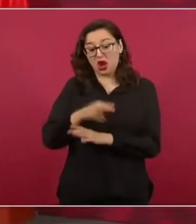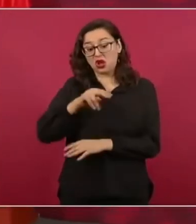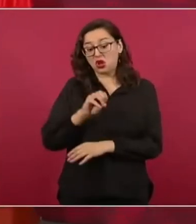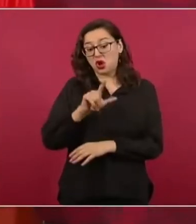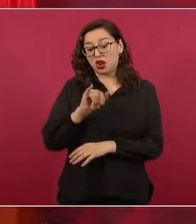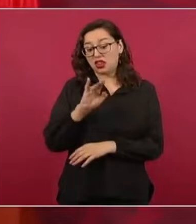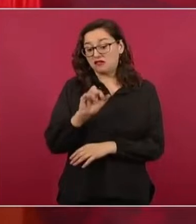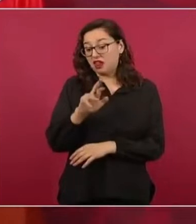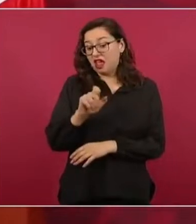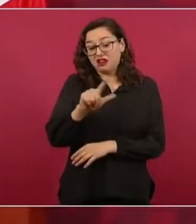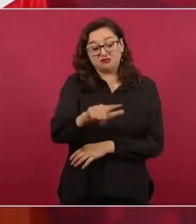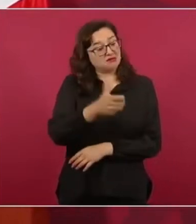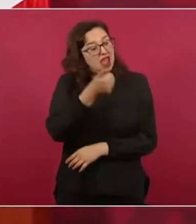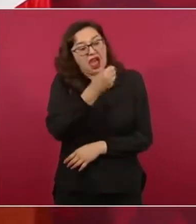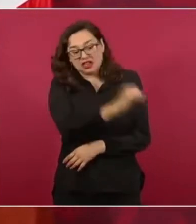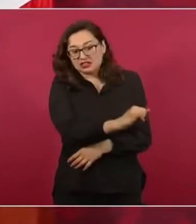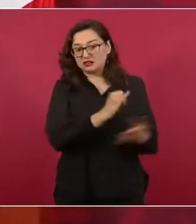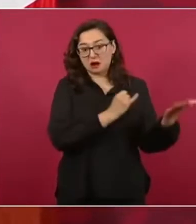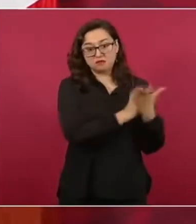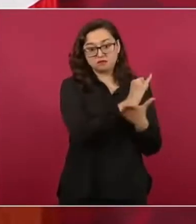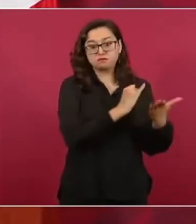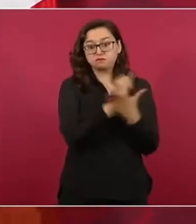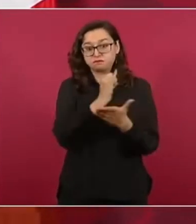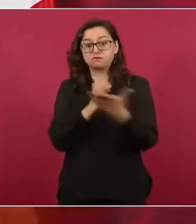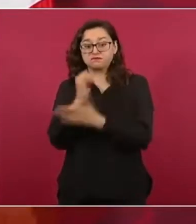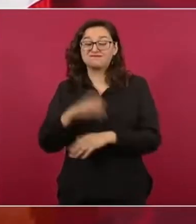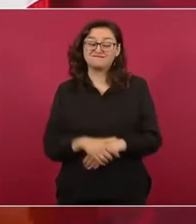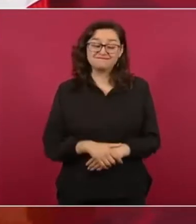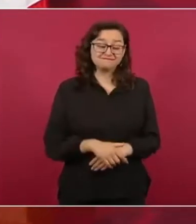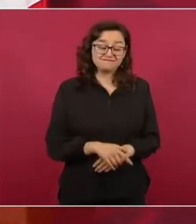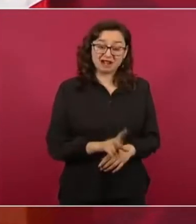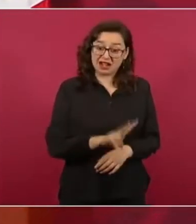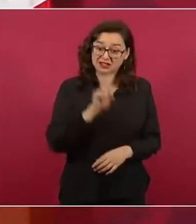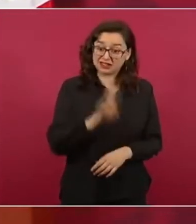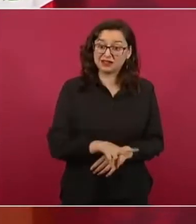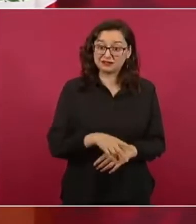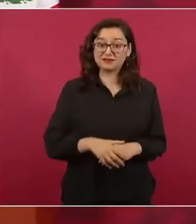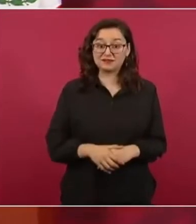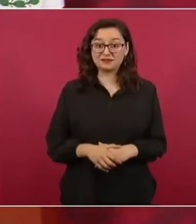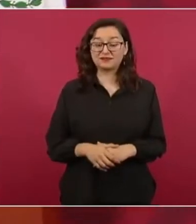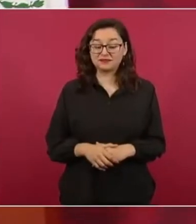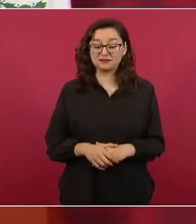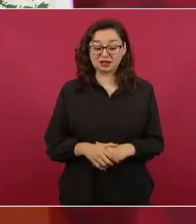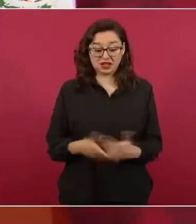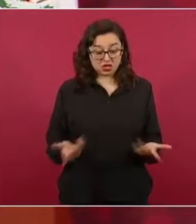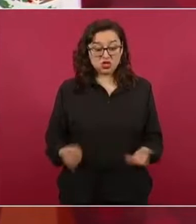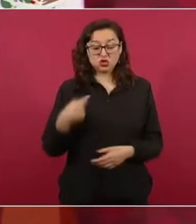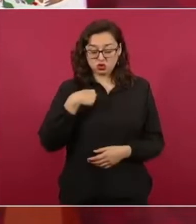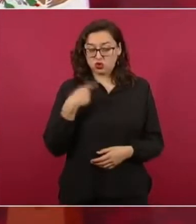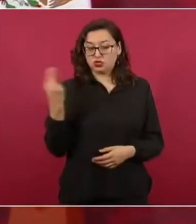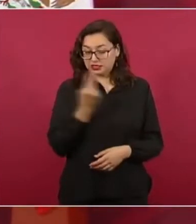Ya vamos a hacer, porque lo tengo pendiente, una relación de todas